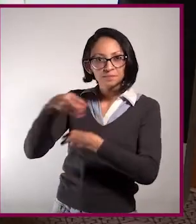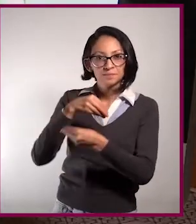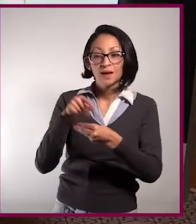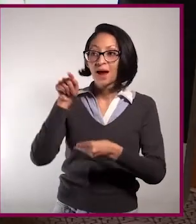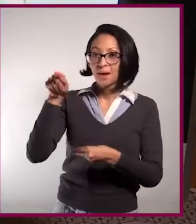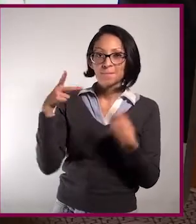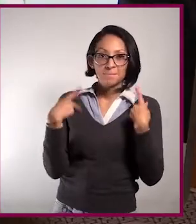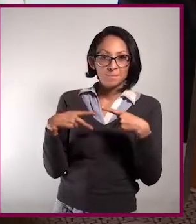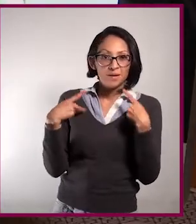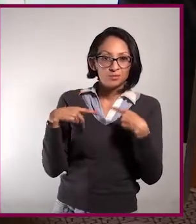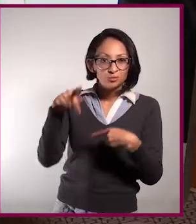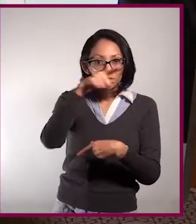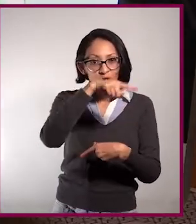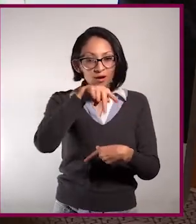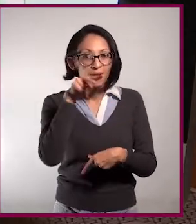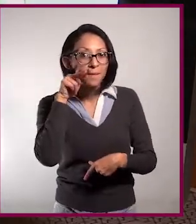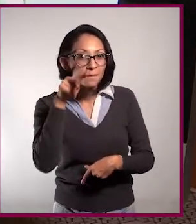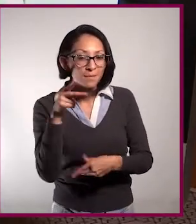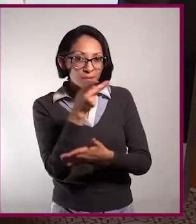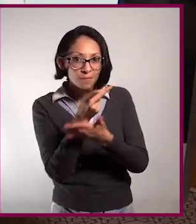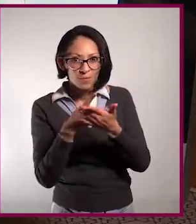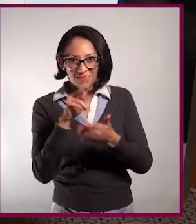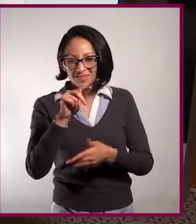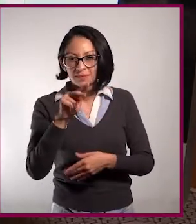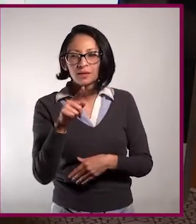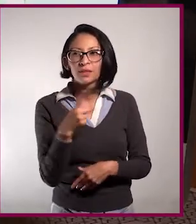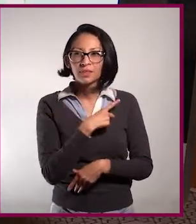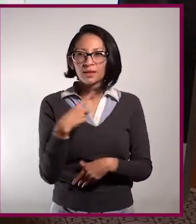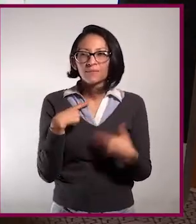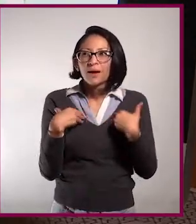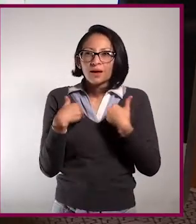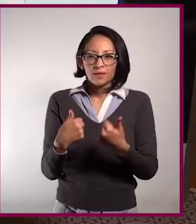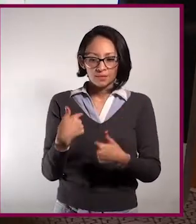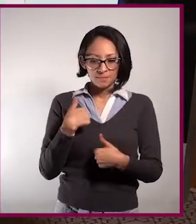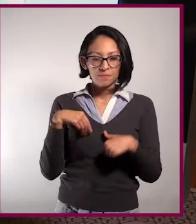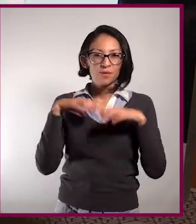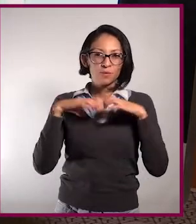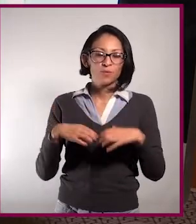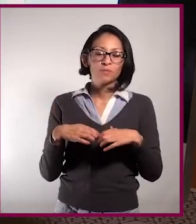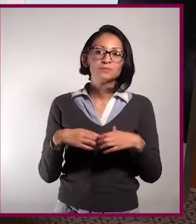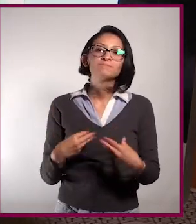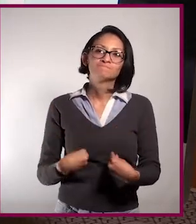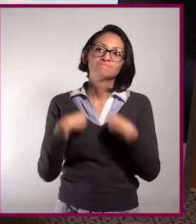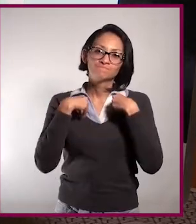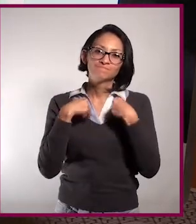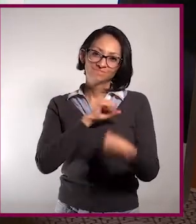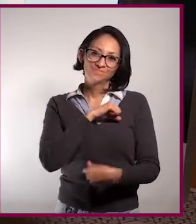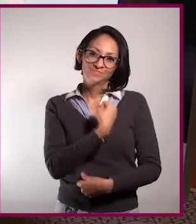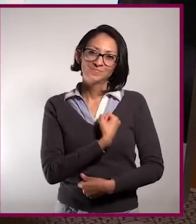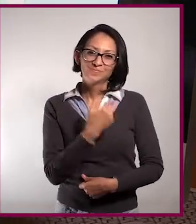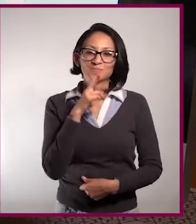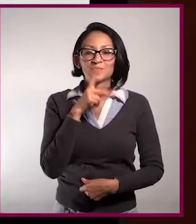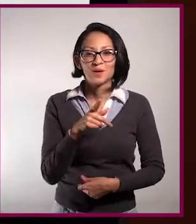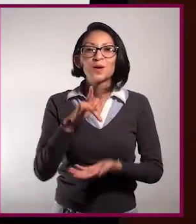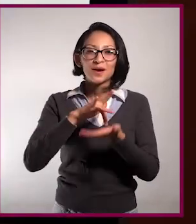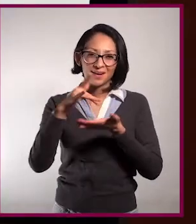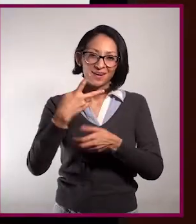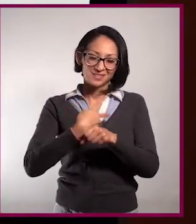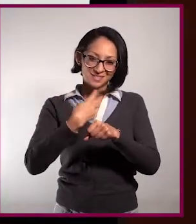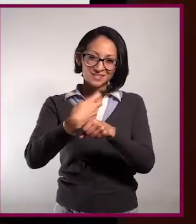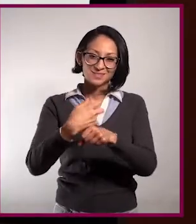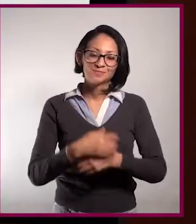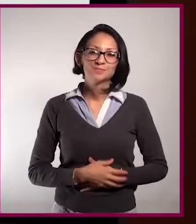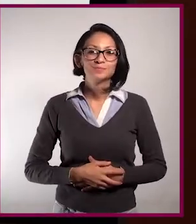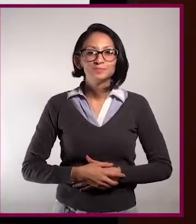que las chicas que están viendo este programa aprendan a entender su cuerpo y pues tengan una vida mucho más saludable. Así